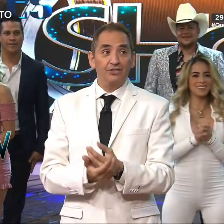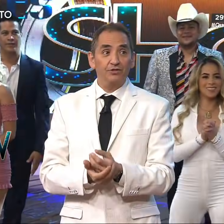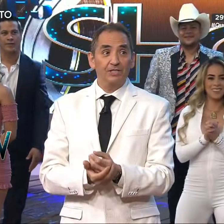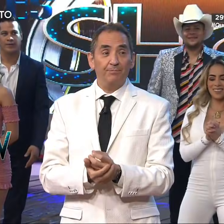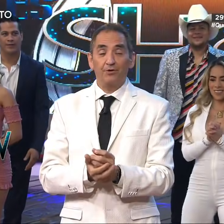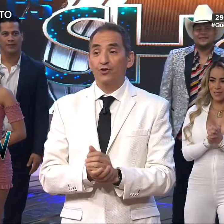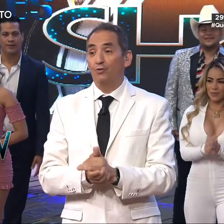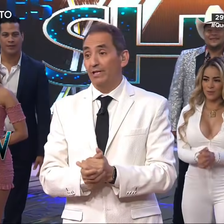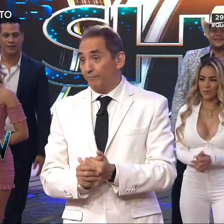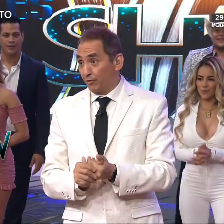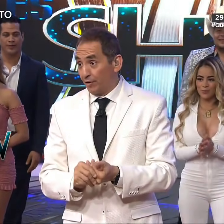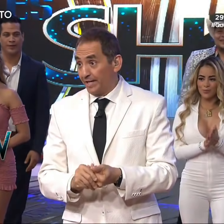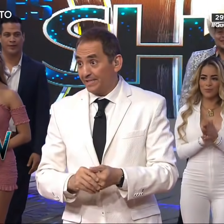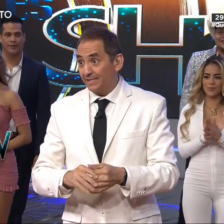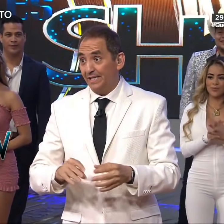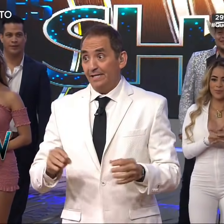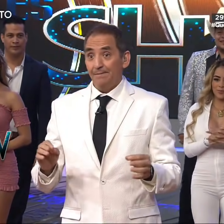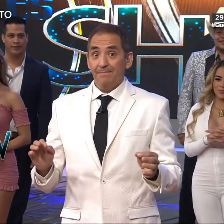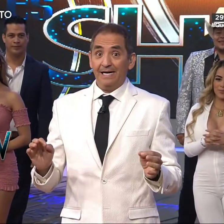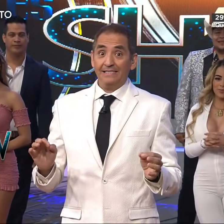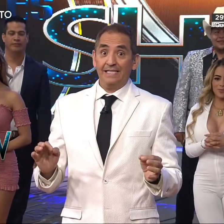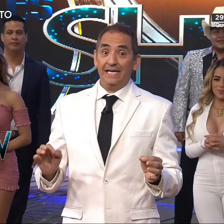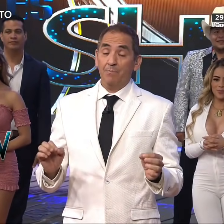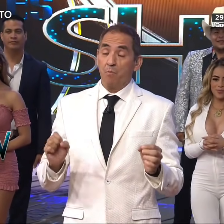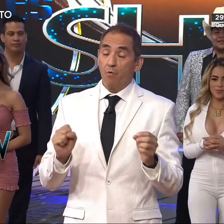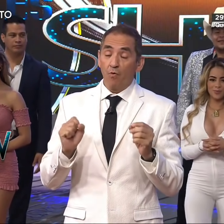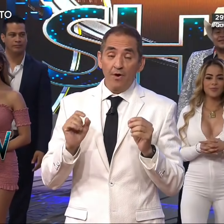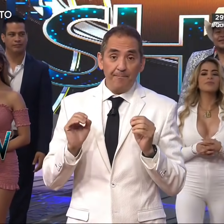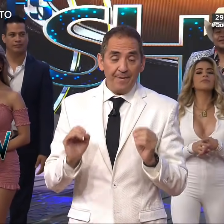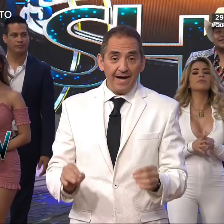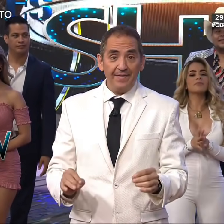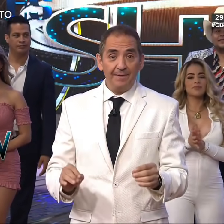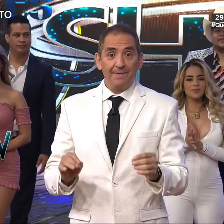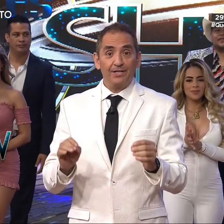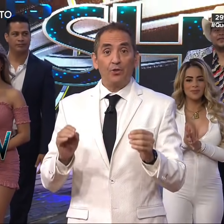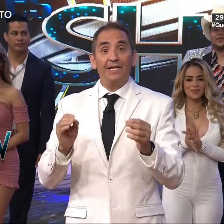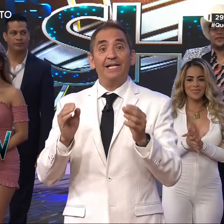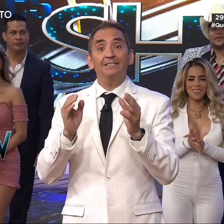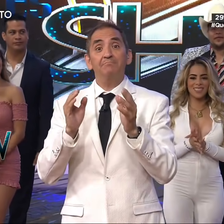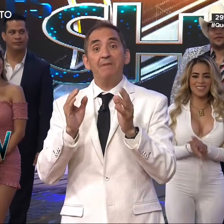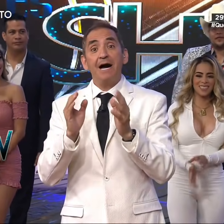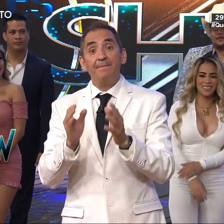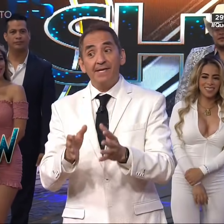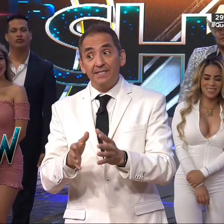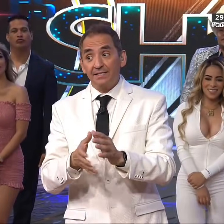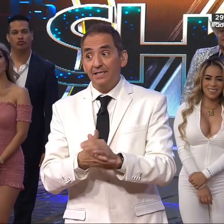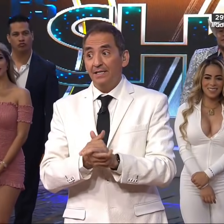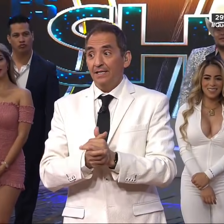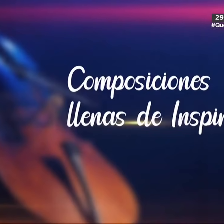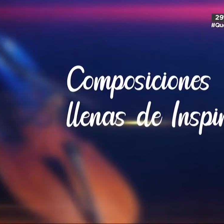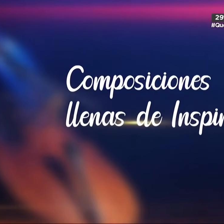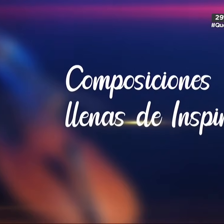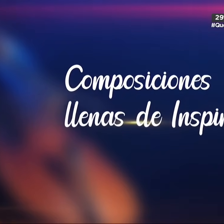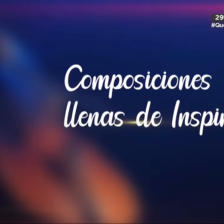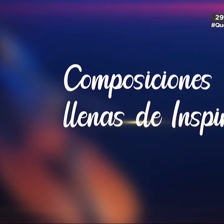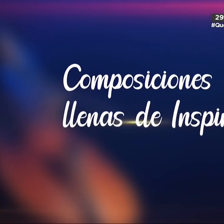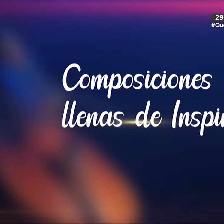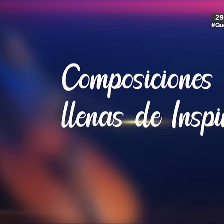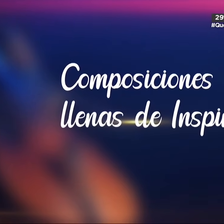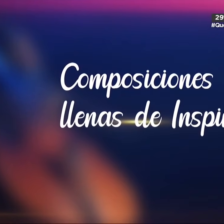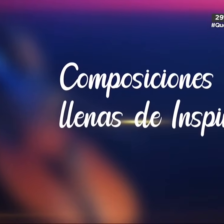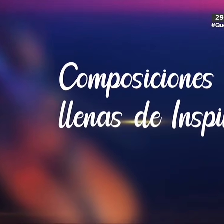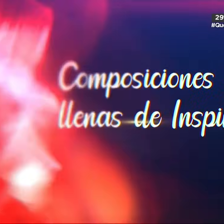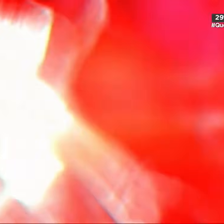Hugo Santos y por Yuli Flores. Va a ser muy padre para todas las mamis. Es